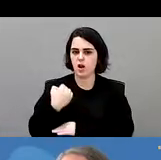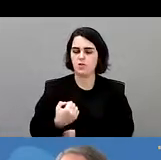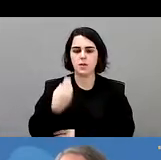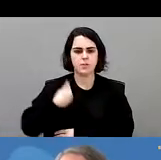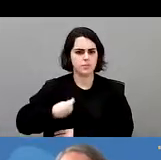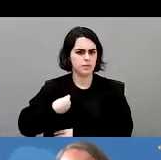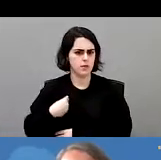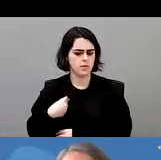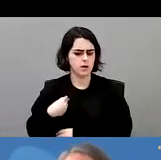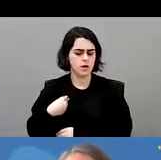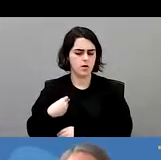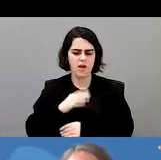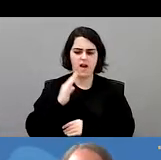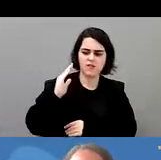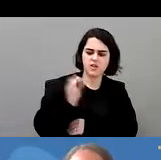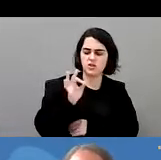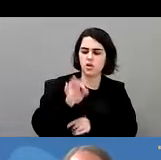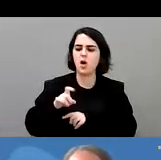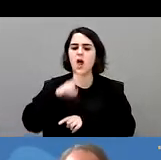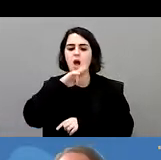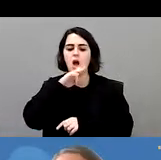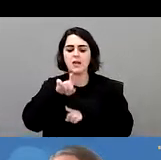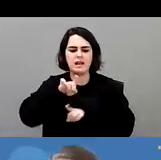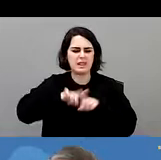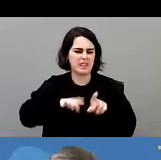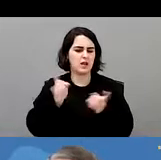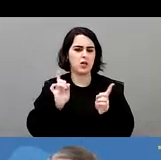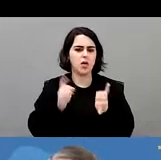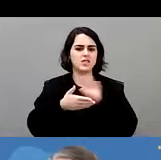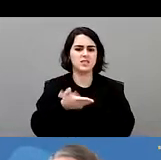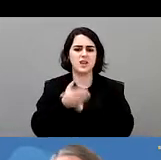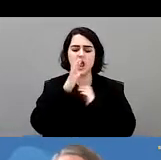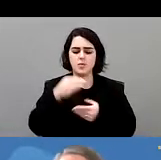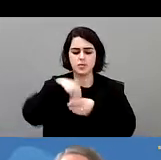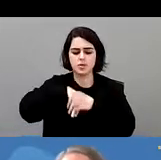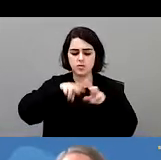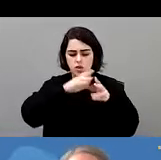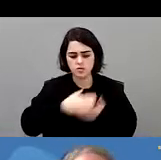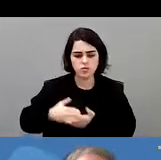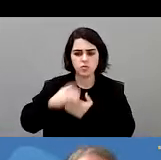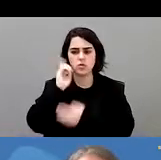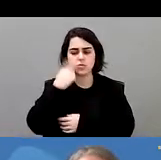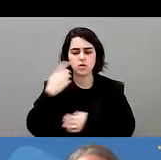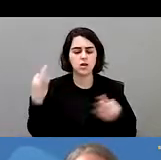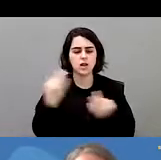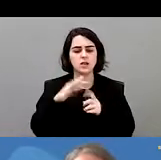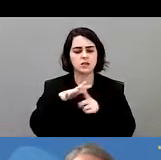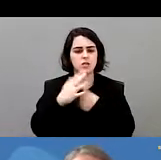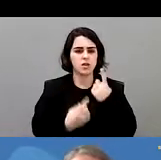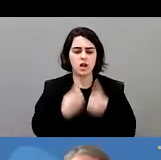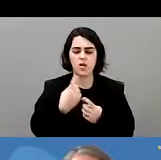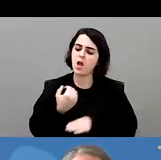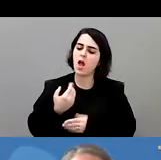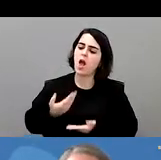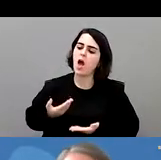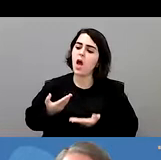perjudica ni retrasa la aparición del habla. De hecho, lo que se ve en estos estudios es que en algunos de los casos ayuda.